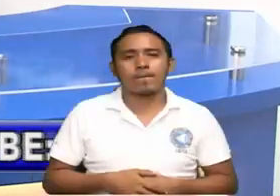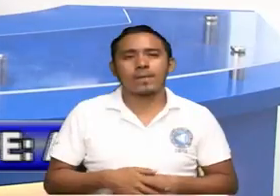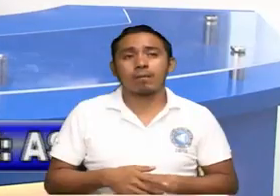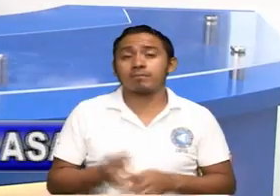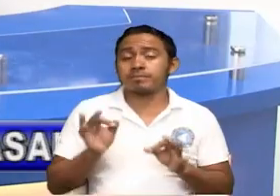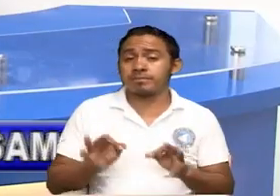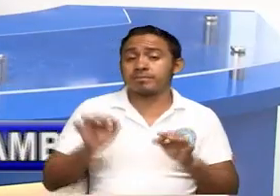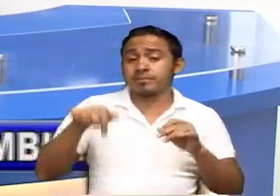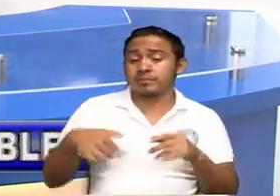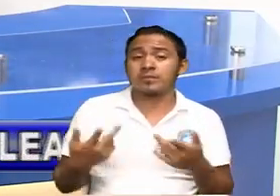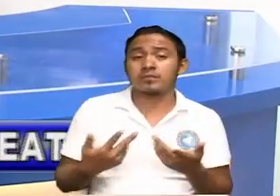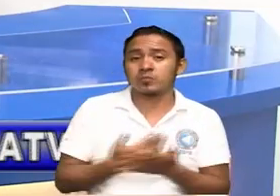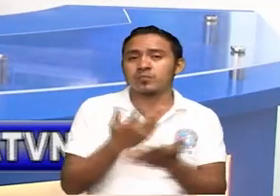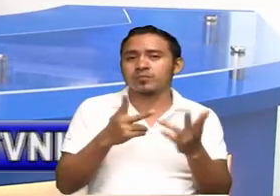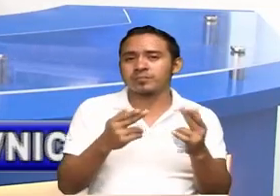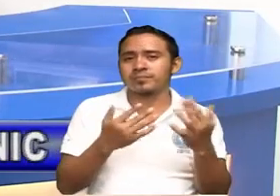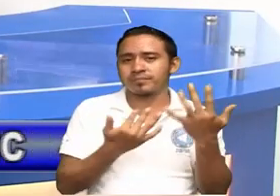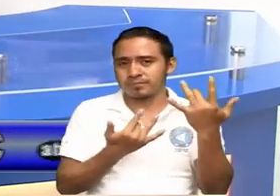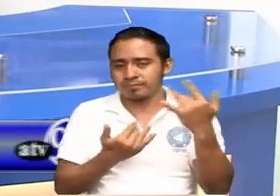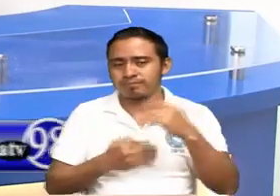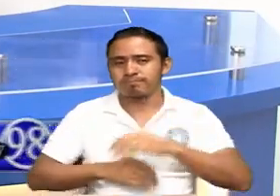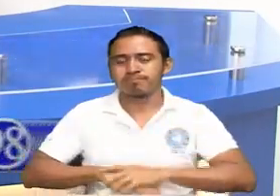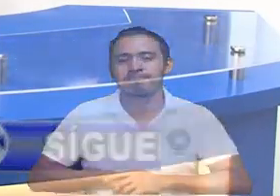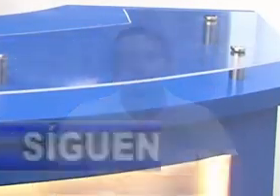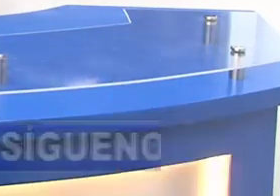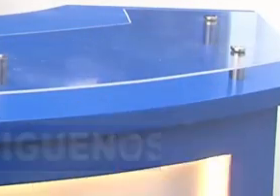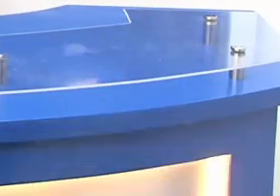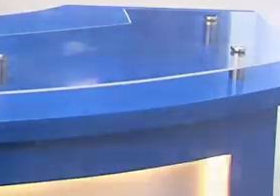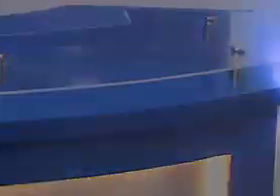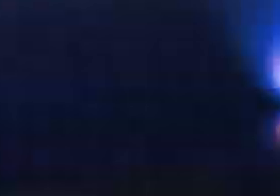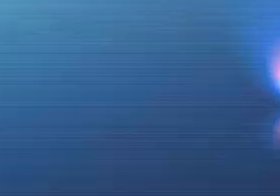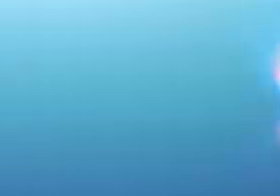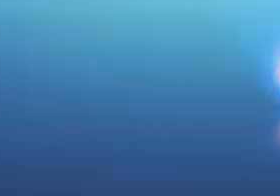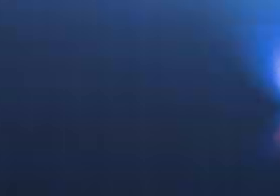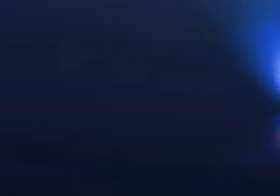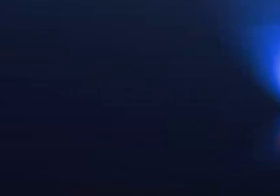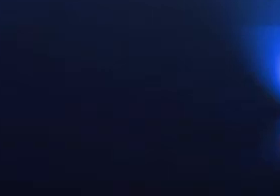Y bien, es momento de hacer una nueva pausa, pero ya volvemos.